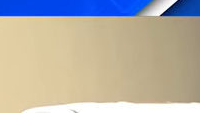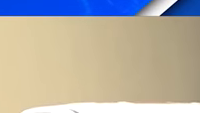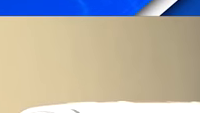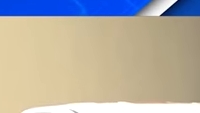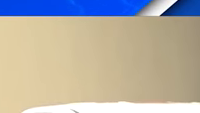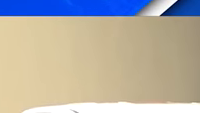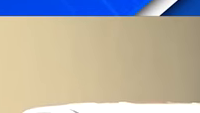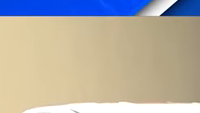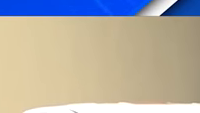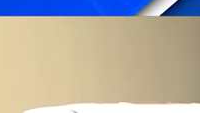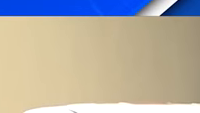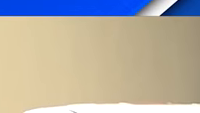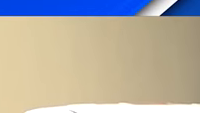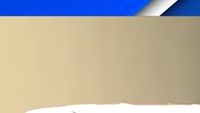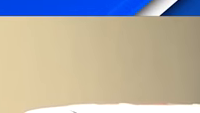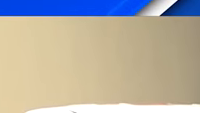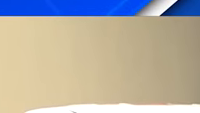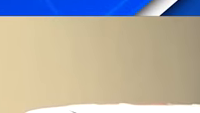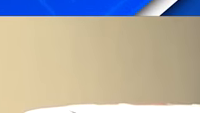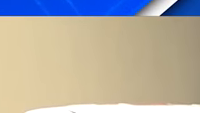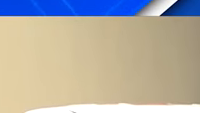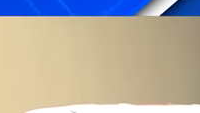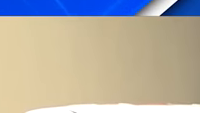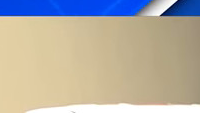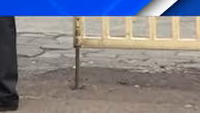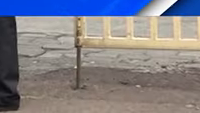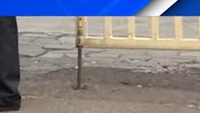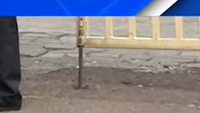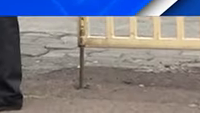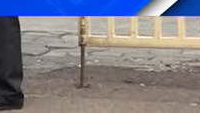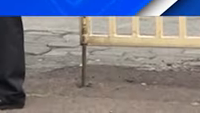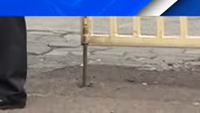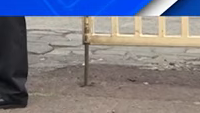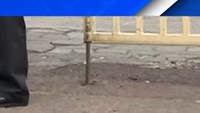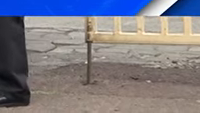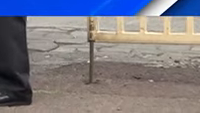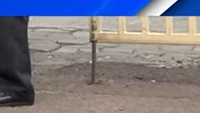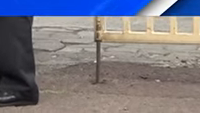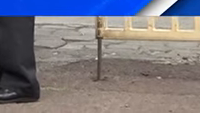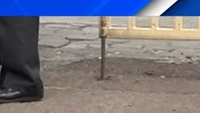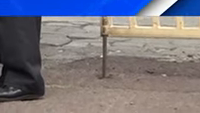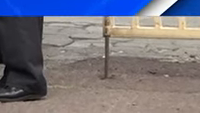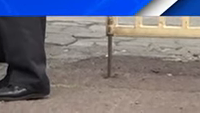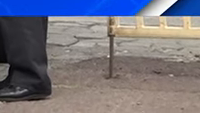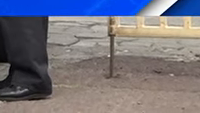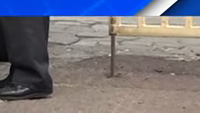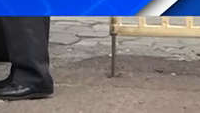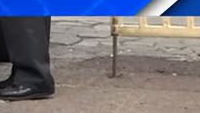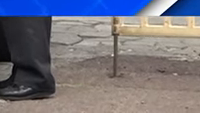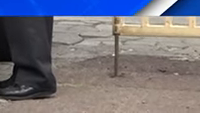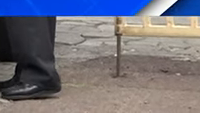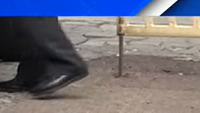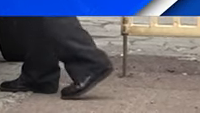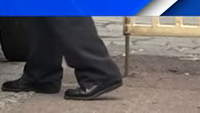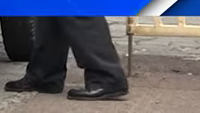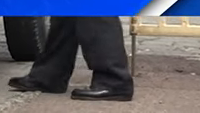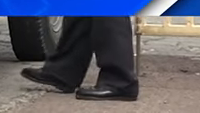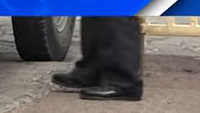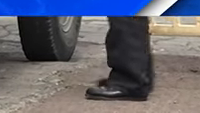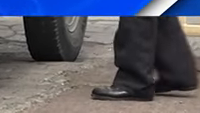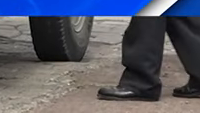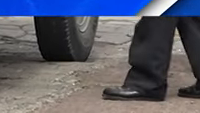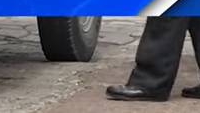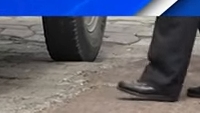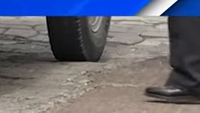Roja Nicaragüense, ente descentralizado adscrito al Ministerio de Salud. La presente